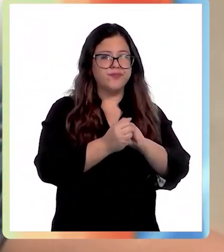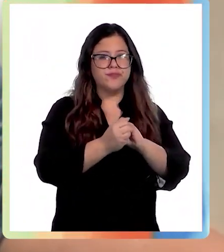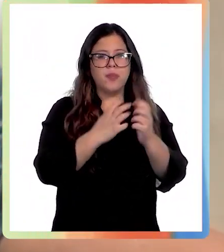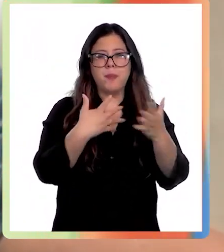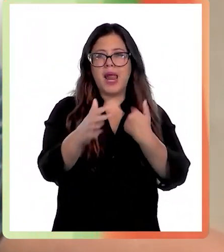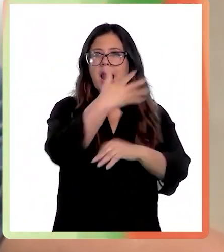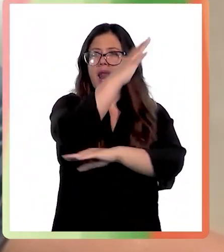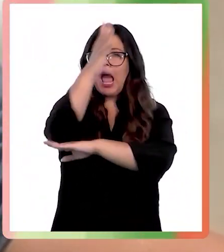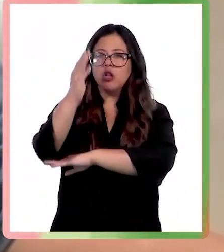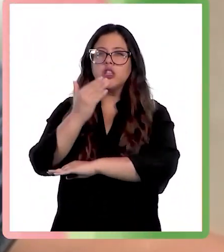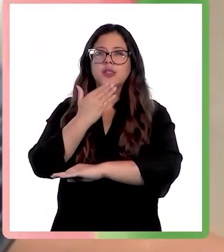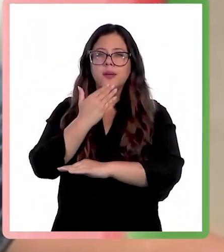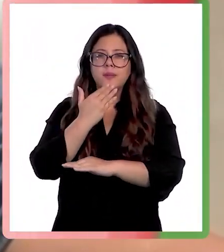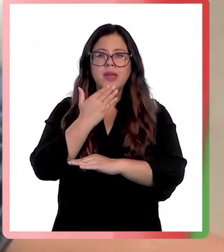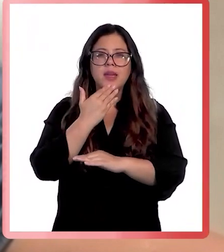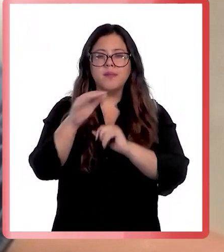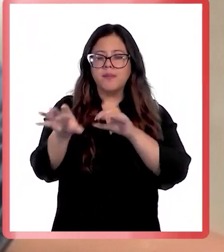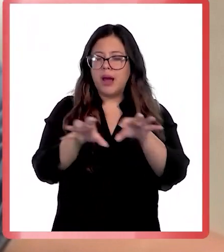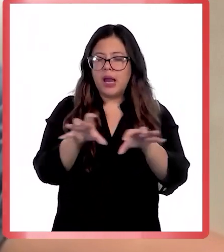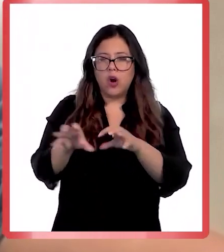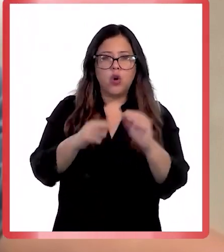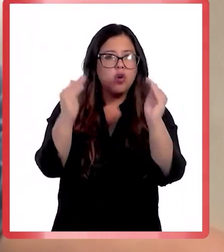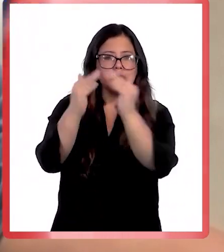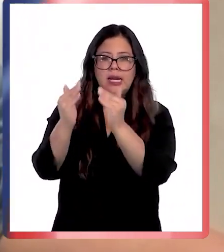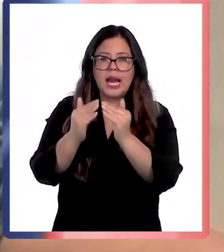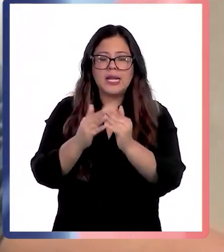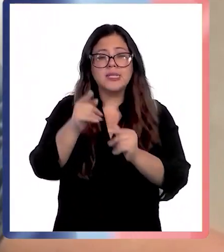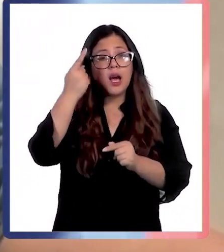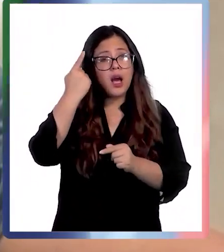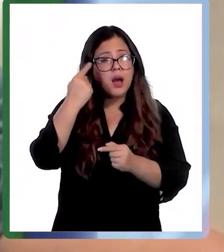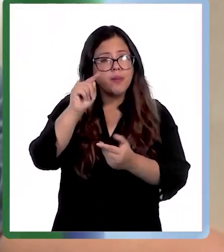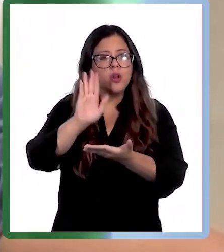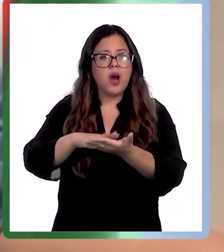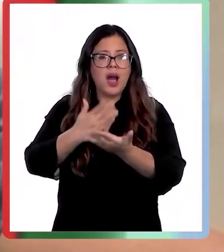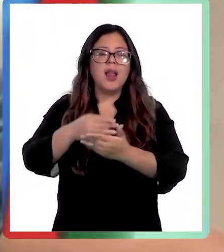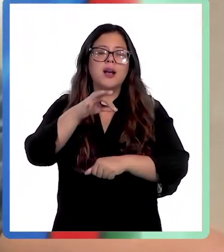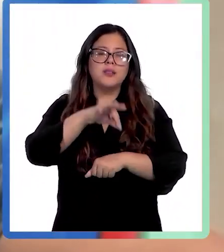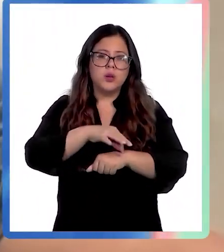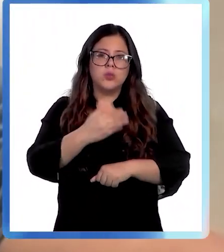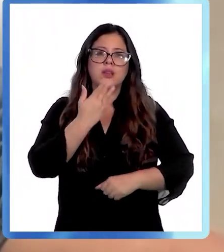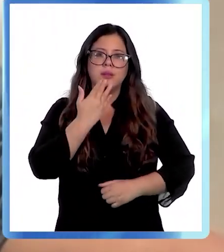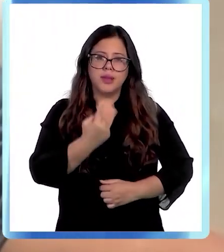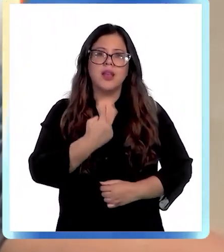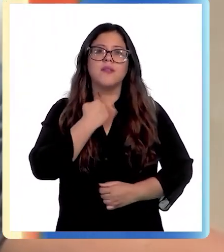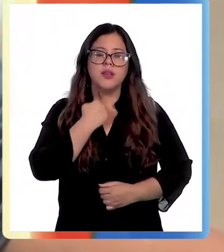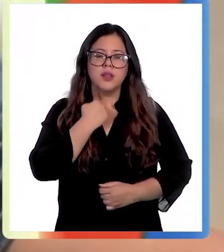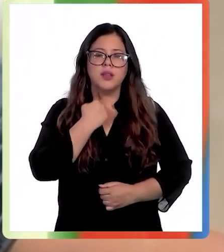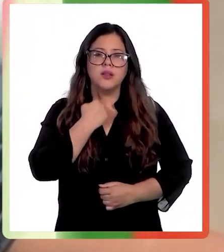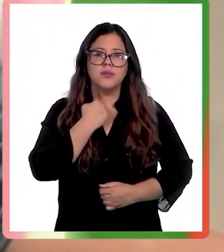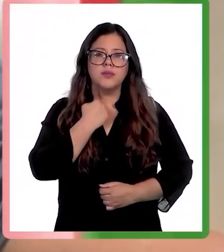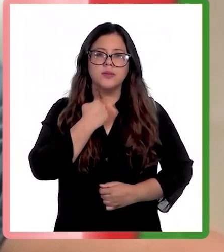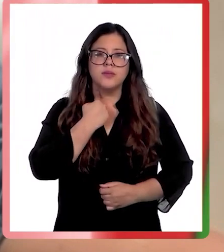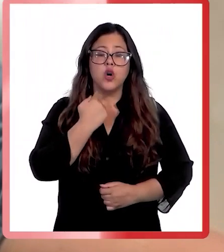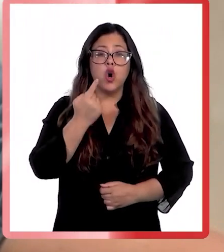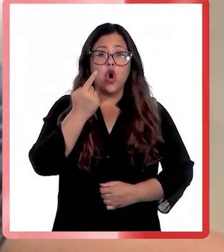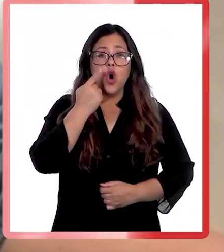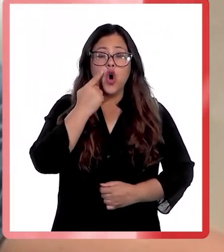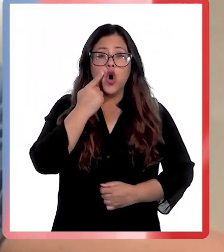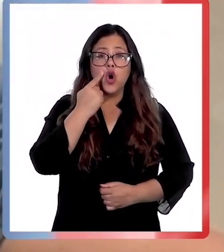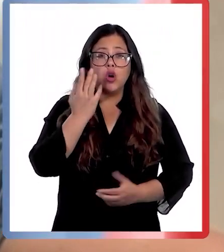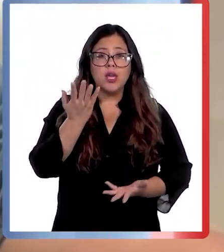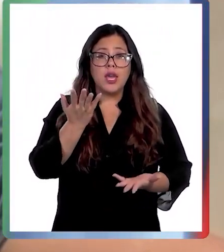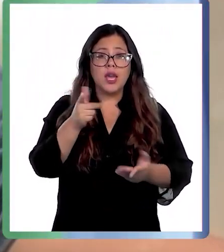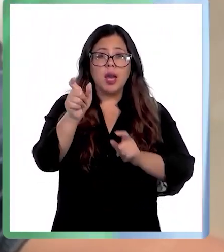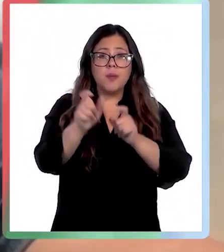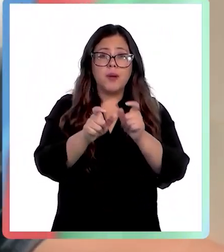ambiente, es un tema desastroso incluso para las propiedades materiales, pero desde el punto de vista de la salud tampoco se queda atrás. O sea, por supuesto, los más